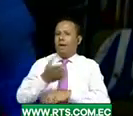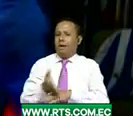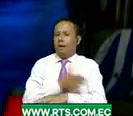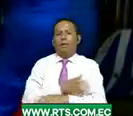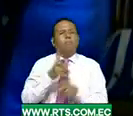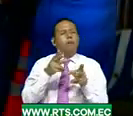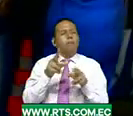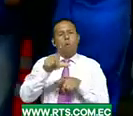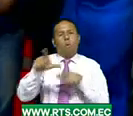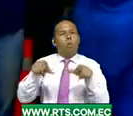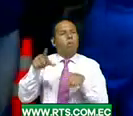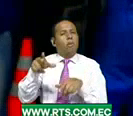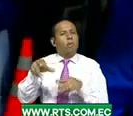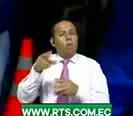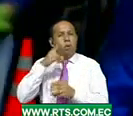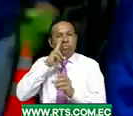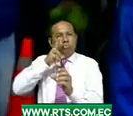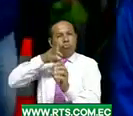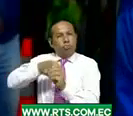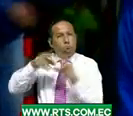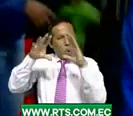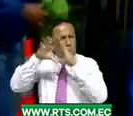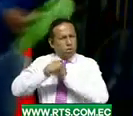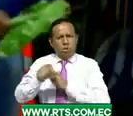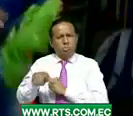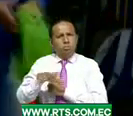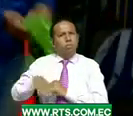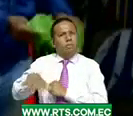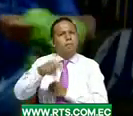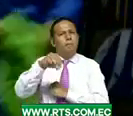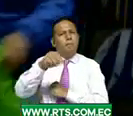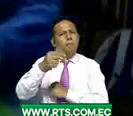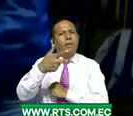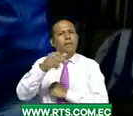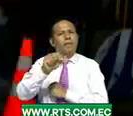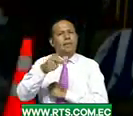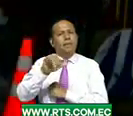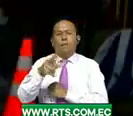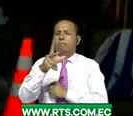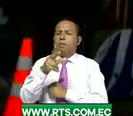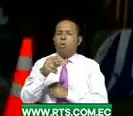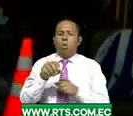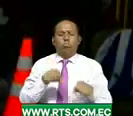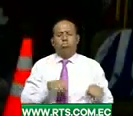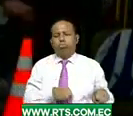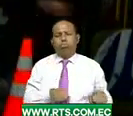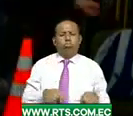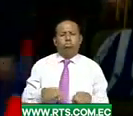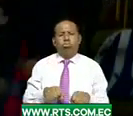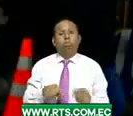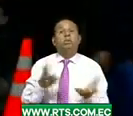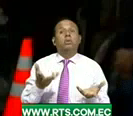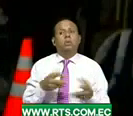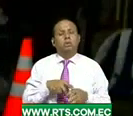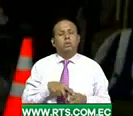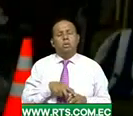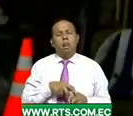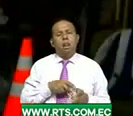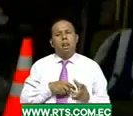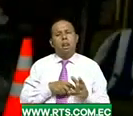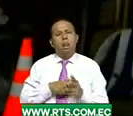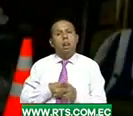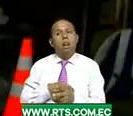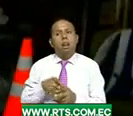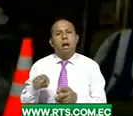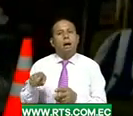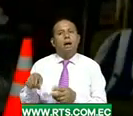ubicada en la carretera E35 a la altura de Machachi también fue visitada por sujetos armados. Los delincuentes llegaron en el preciso momento